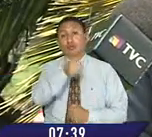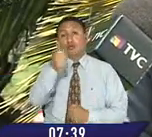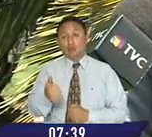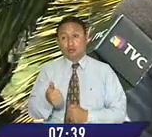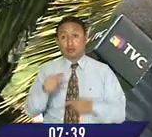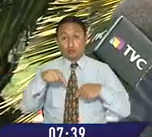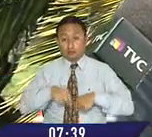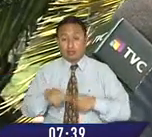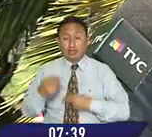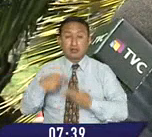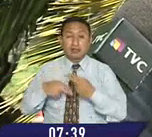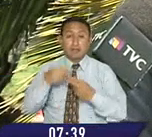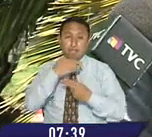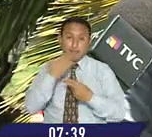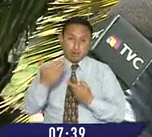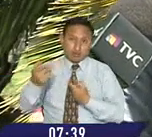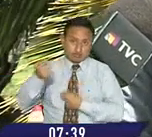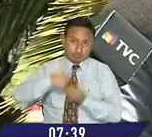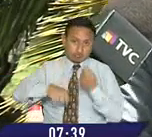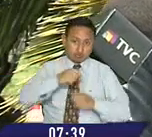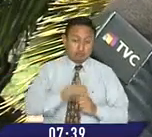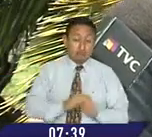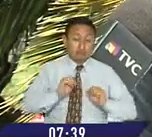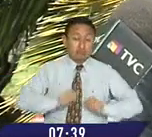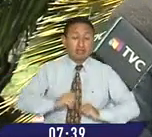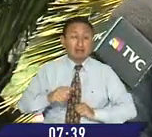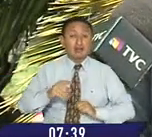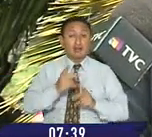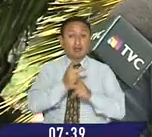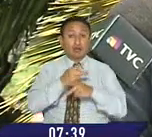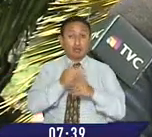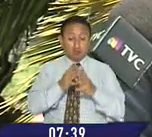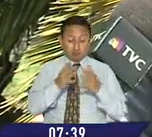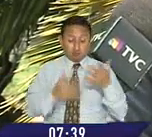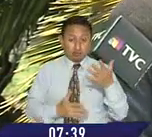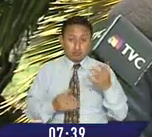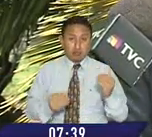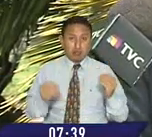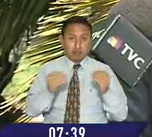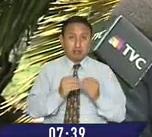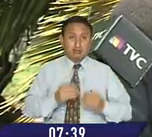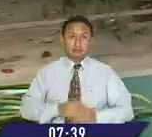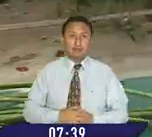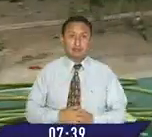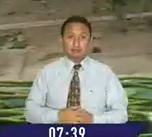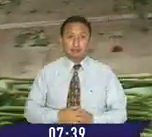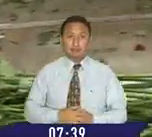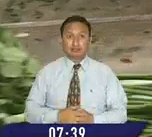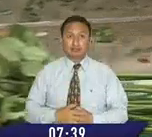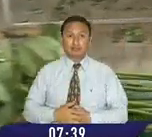poder negociar mejor en esos mercados y tratar de ampliar nuestra participación en esos mercados.